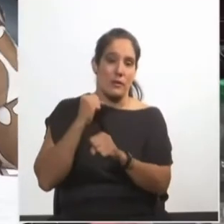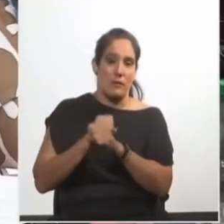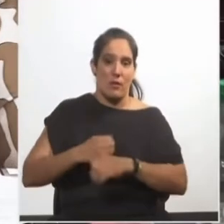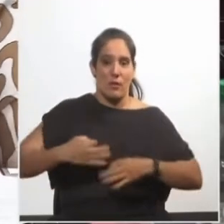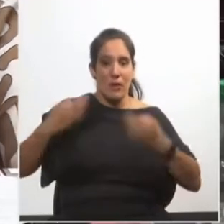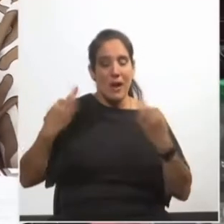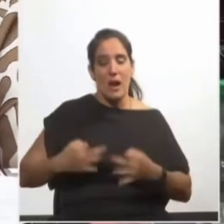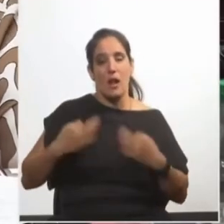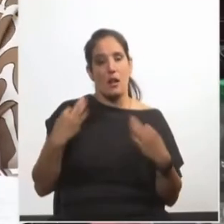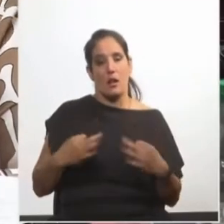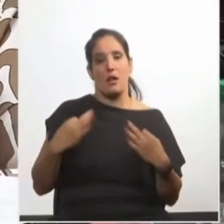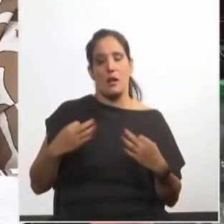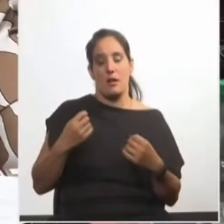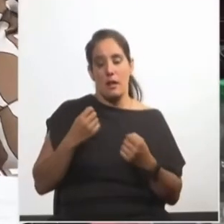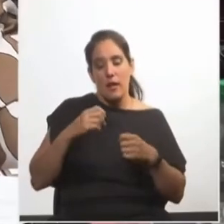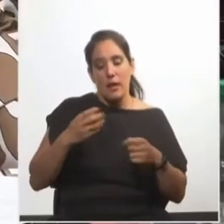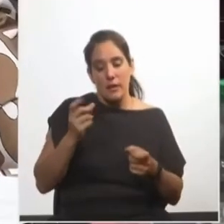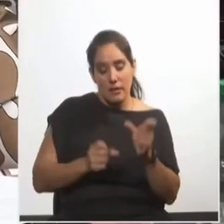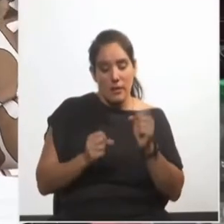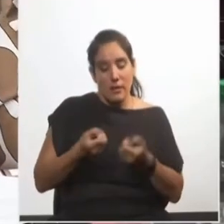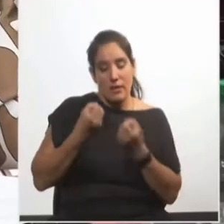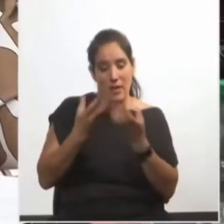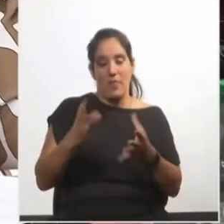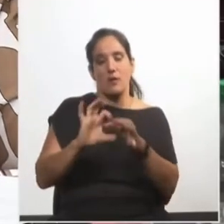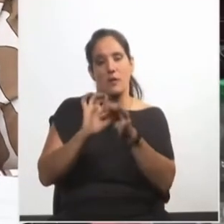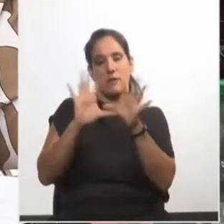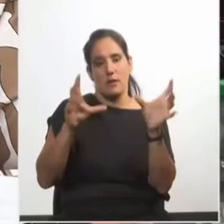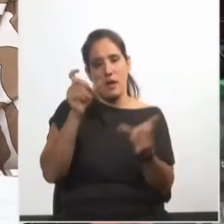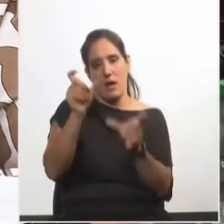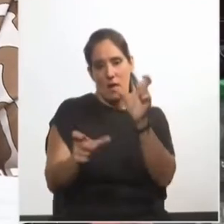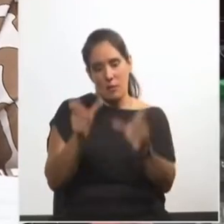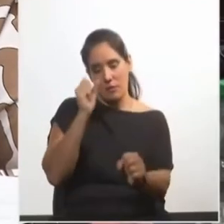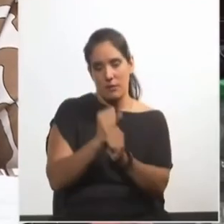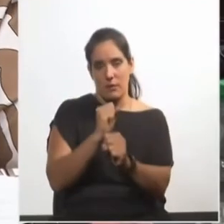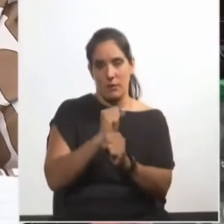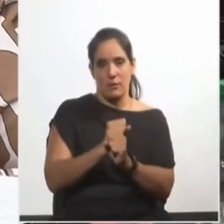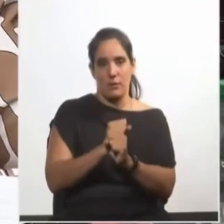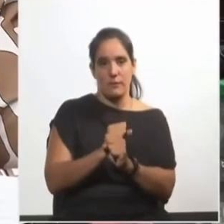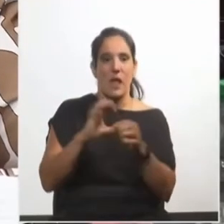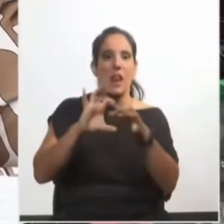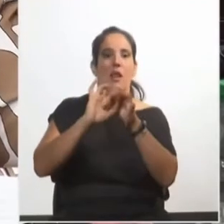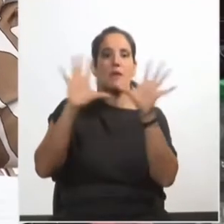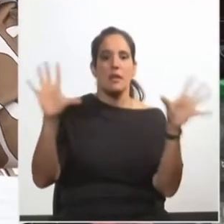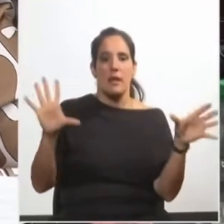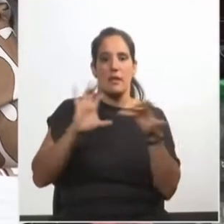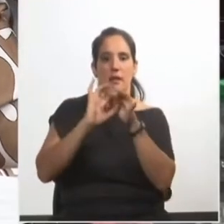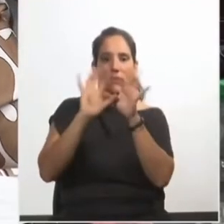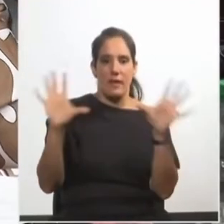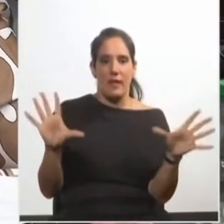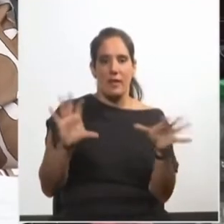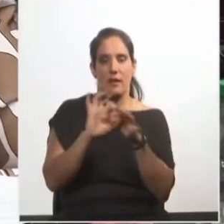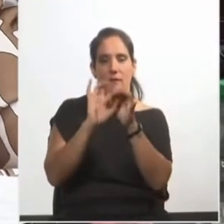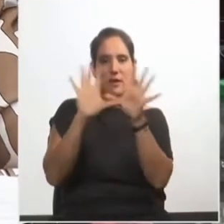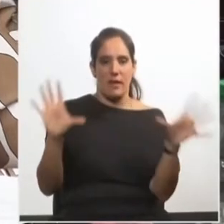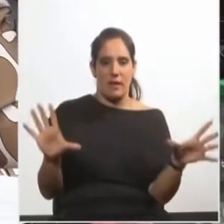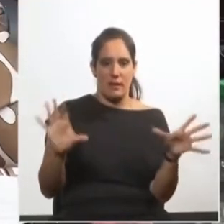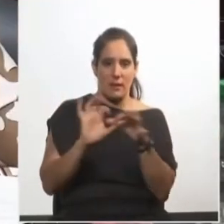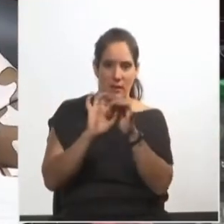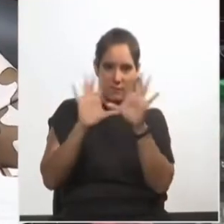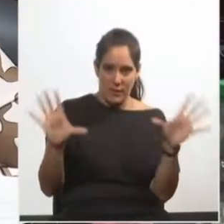dando mayor libertad de elección a los trabajadores. Libertad, libertad, una palabra